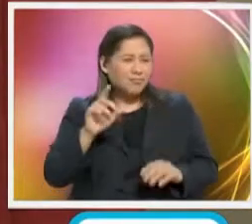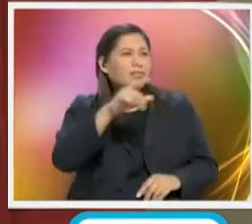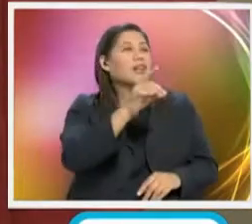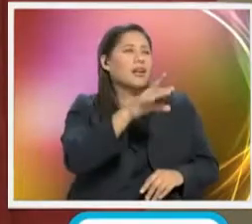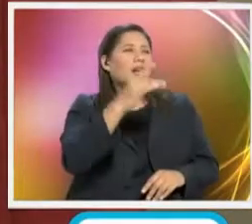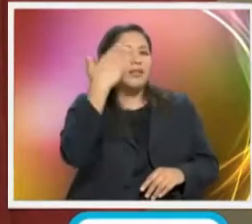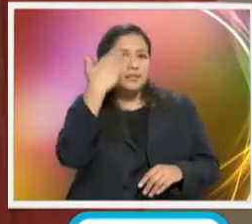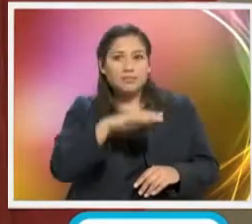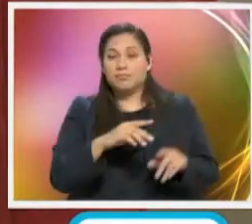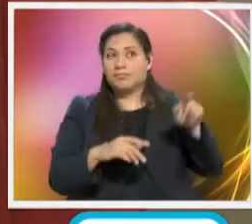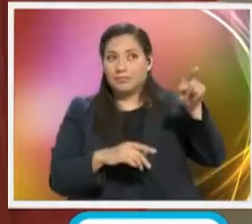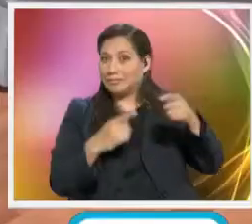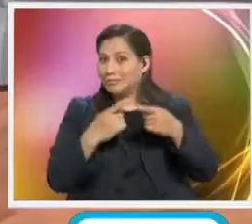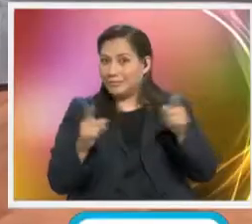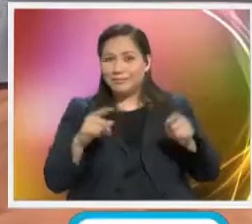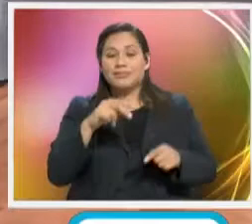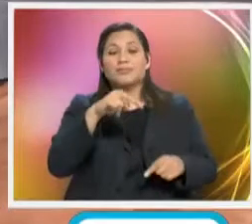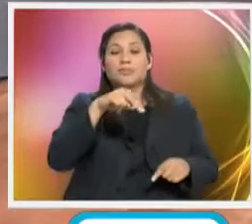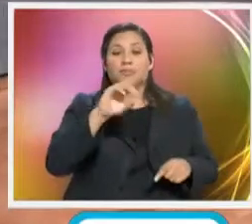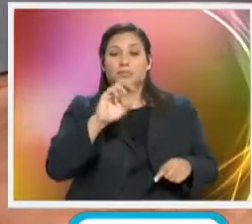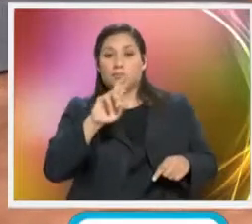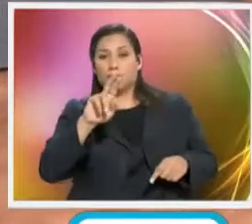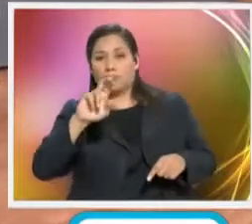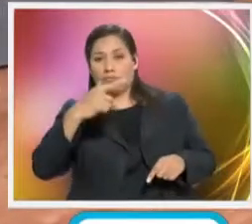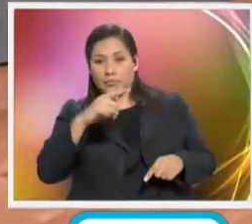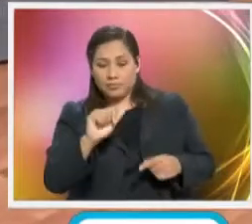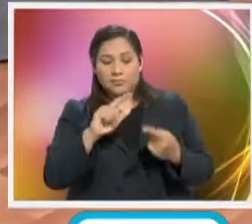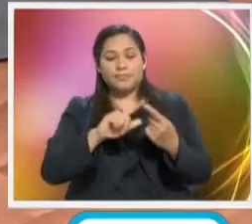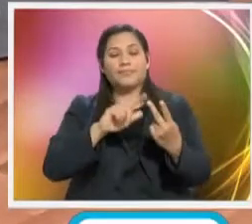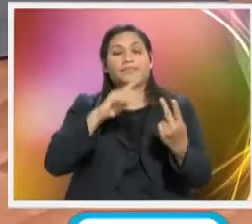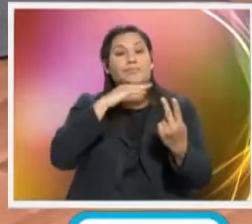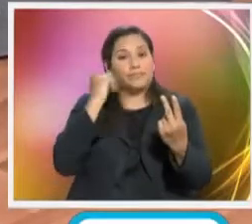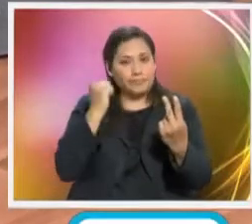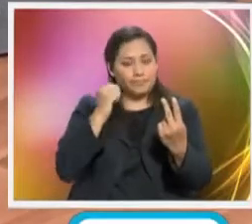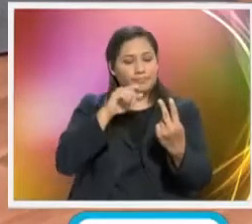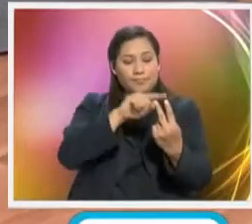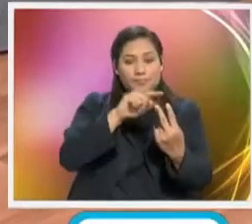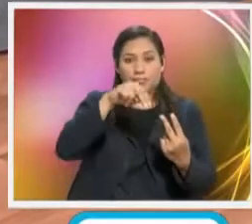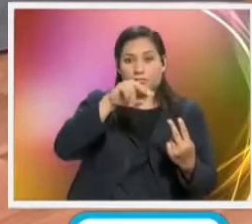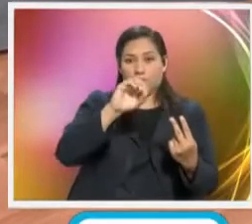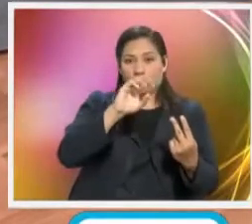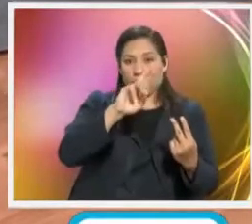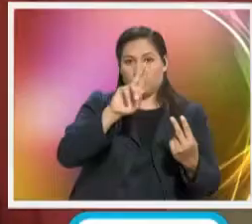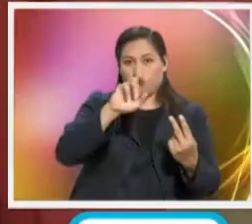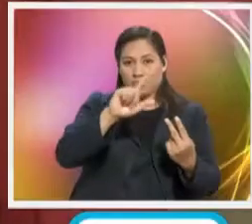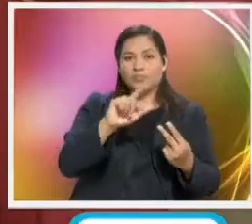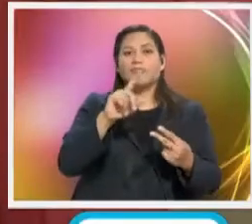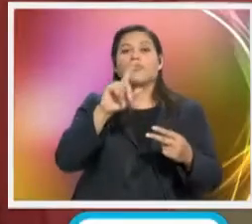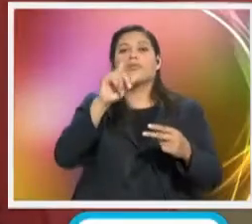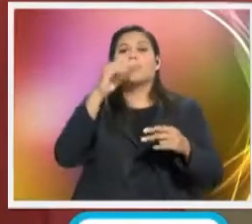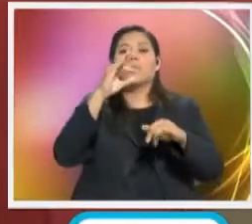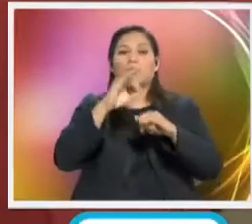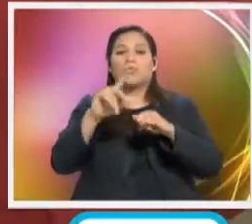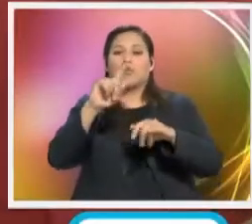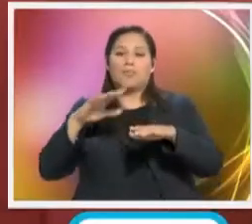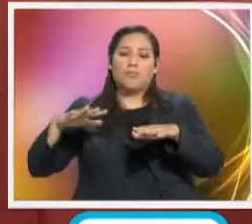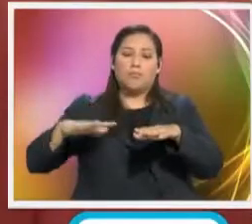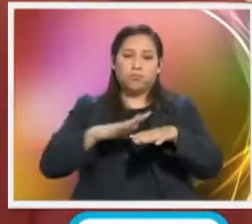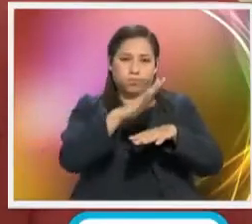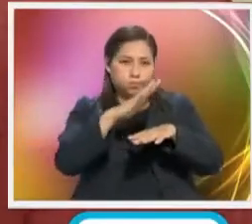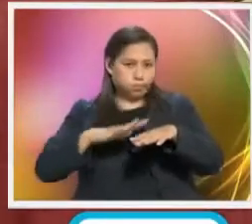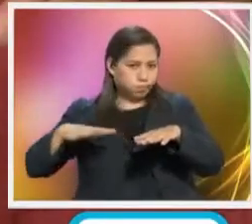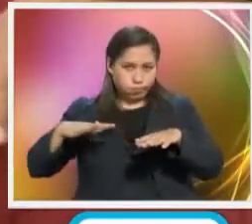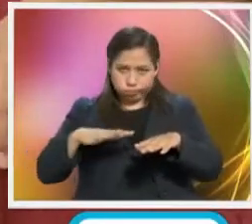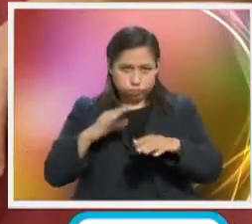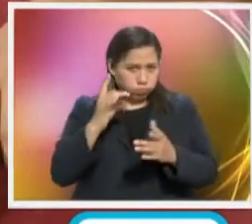ahora traigo dos películas, una de Noruega y una de Alemania. La Noruega se llama, le pusieron en México La Última Ola, en realidad se llama La Ola, se debería llamar